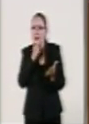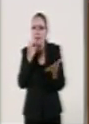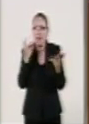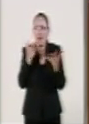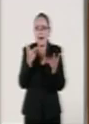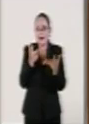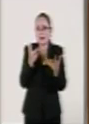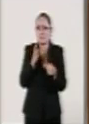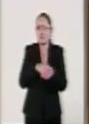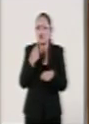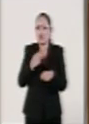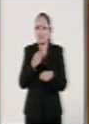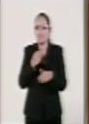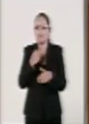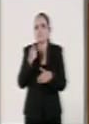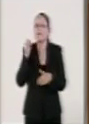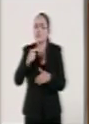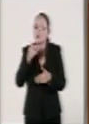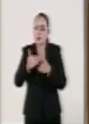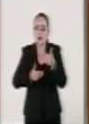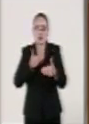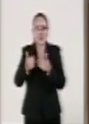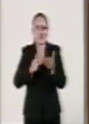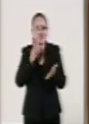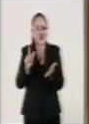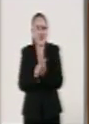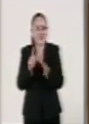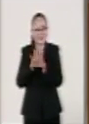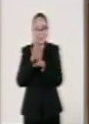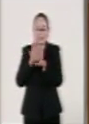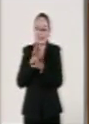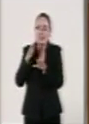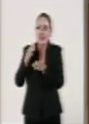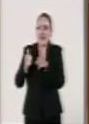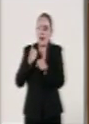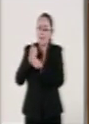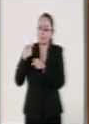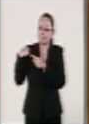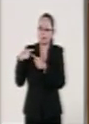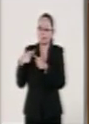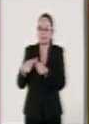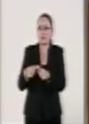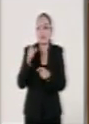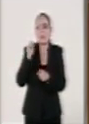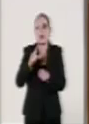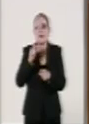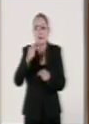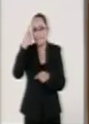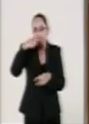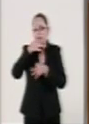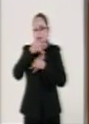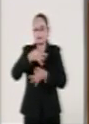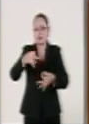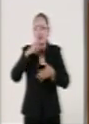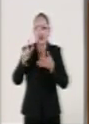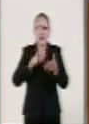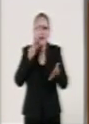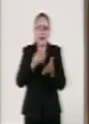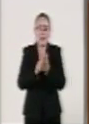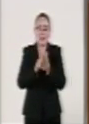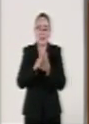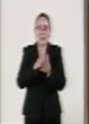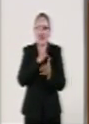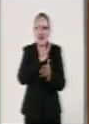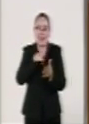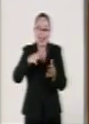la misma dinámica de los procesos legislativos, el paso del tiempo y la misma expedición de la Ley General